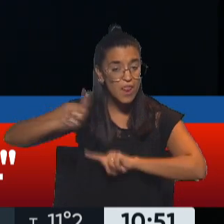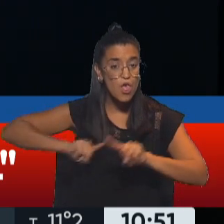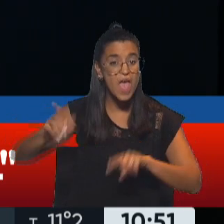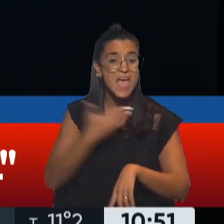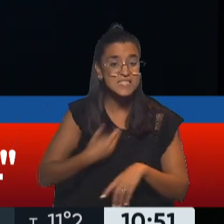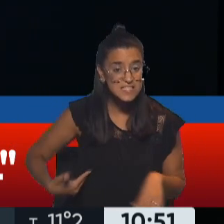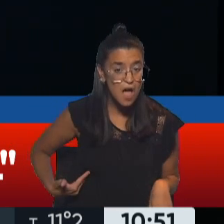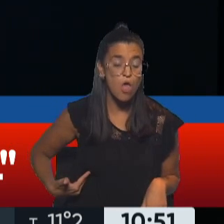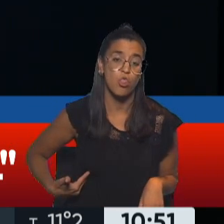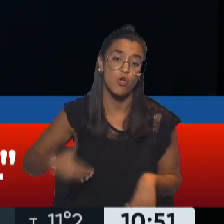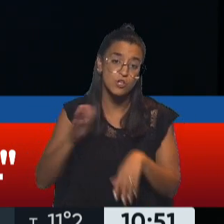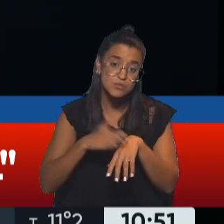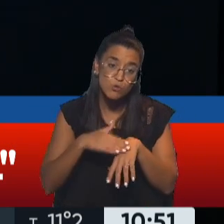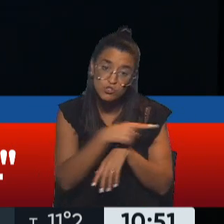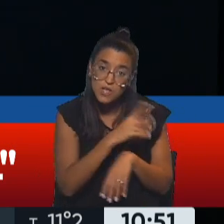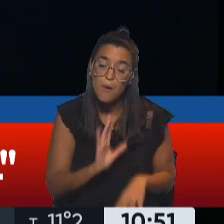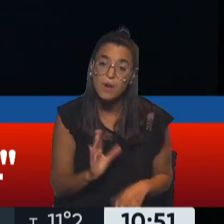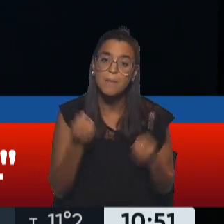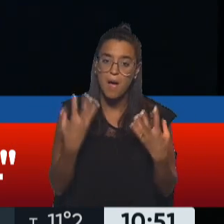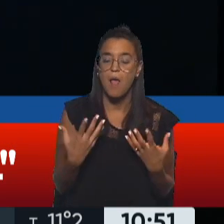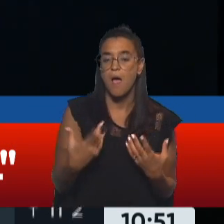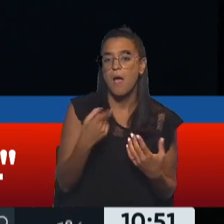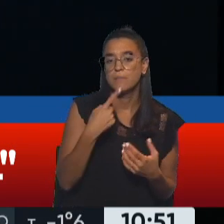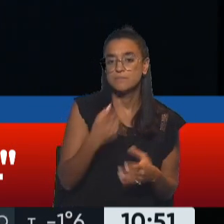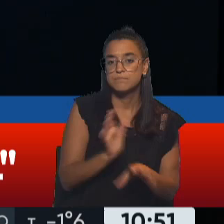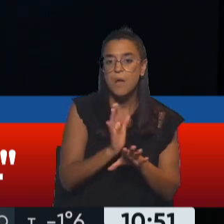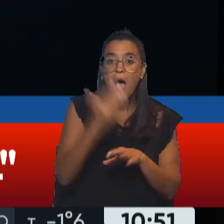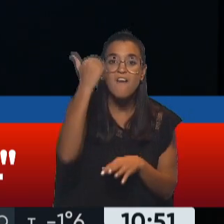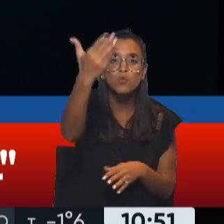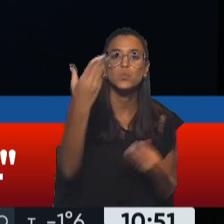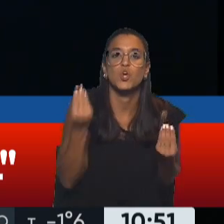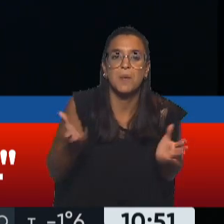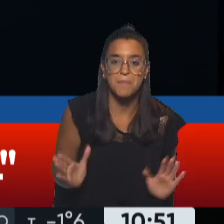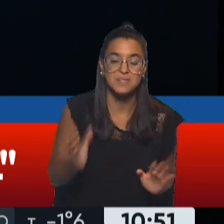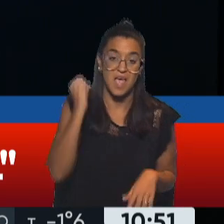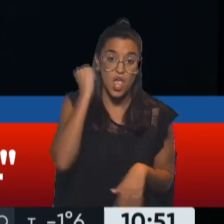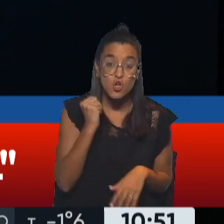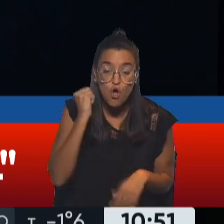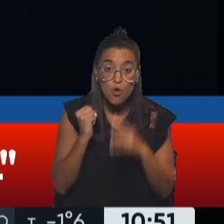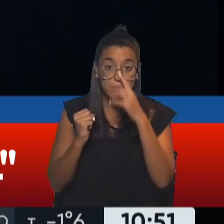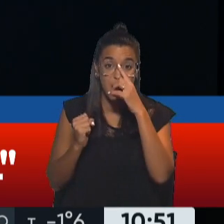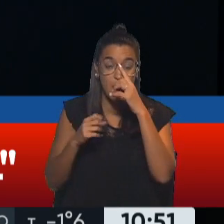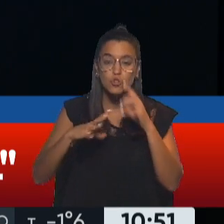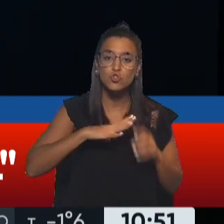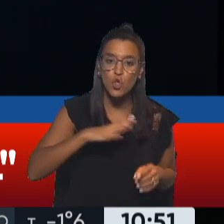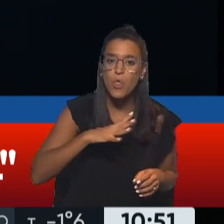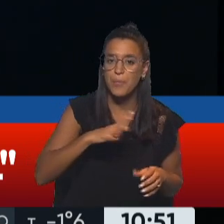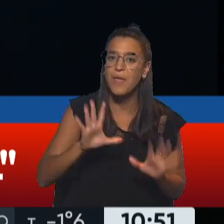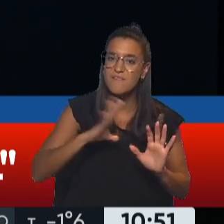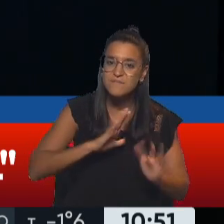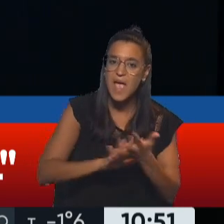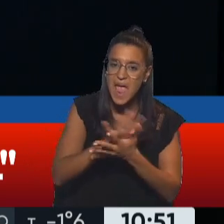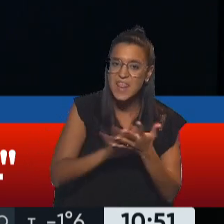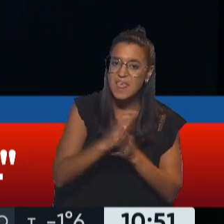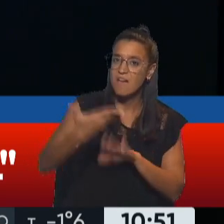Estado juega para lograr anclar expectativas en una economía que todavía está resolviendo las